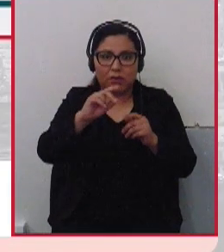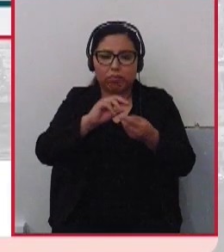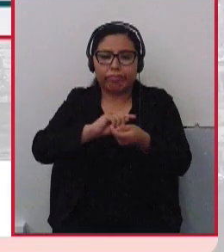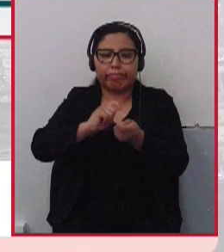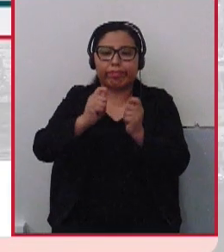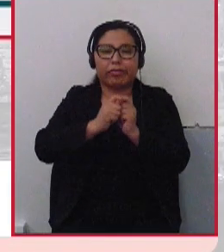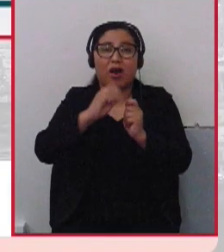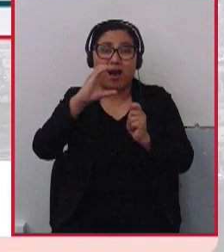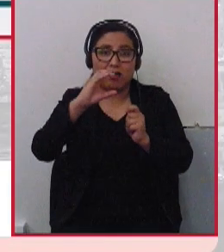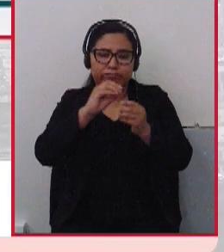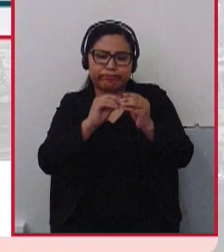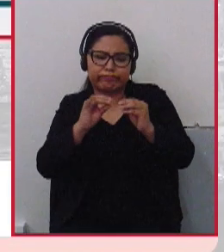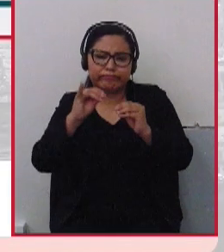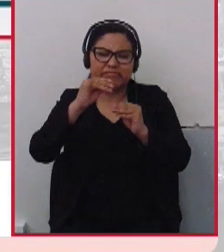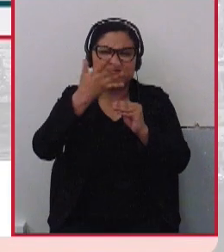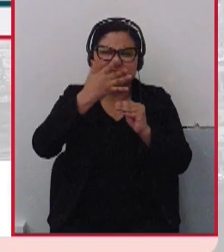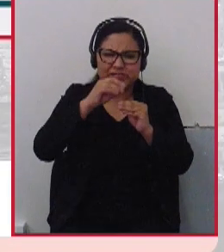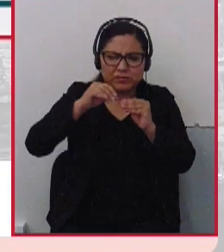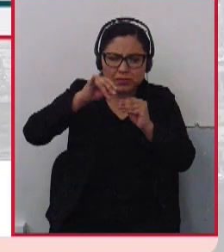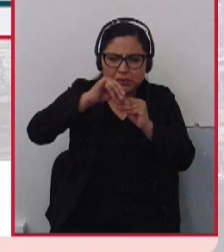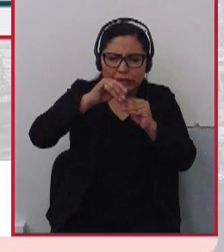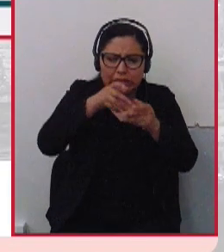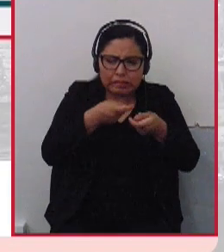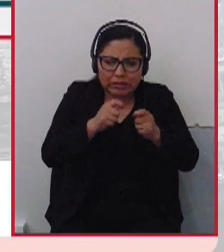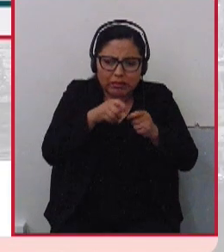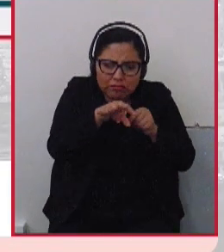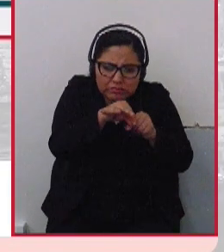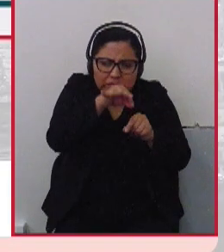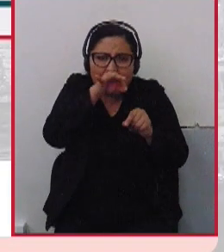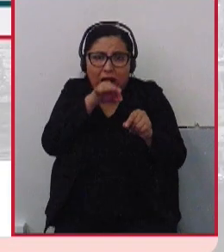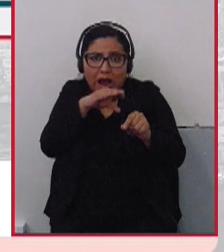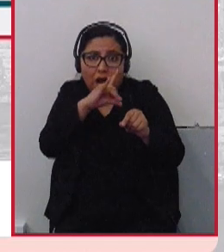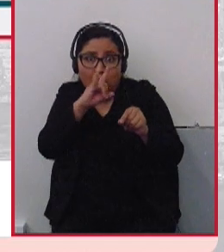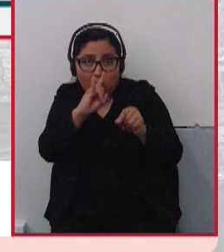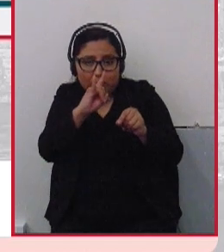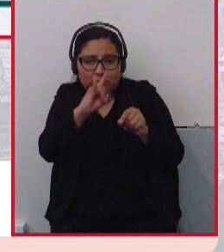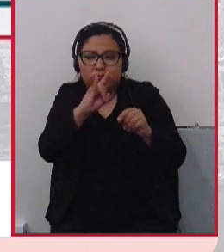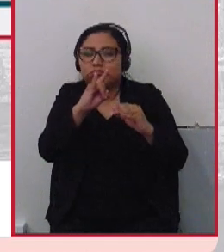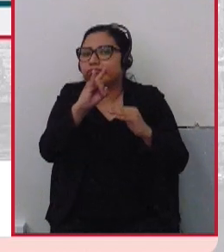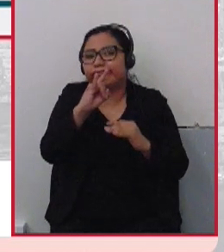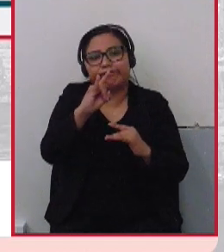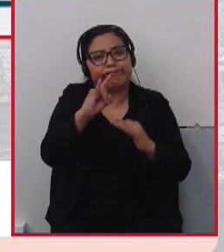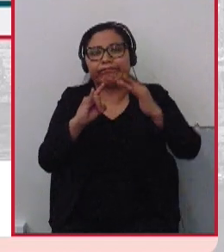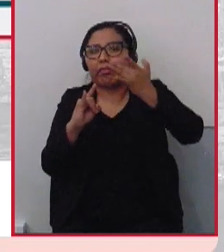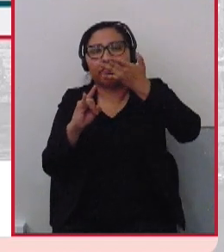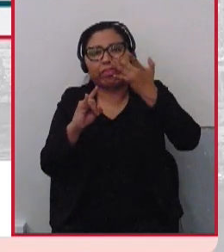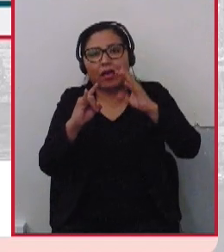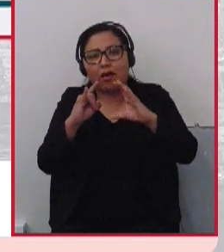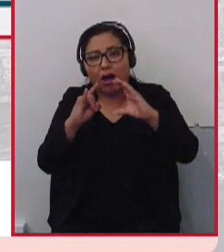pirita, y tú tratas de recuperar el cobre, la pirita te va a flotar.